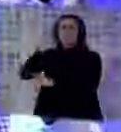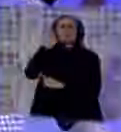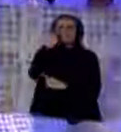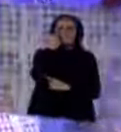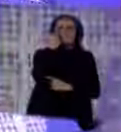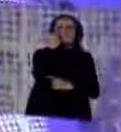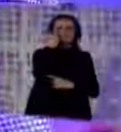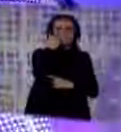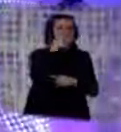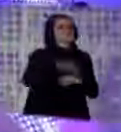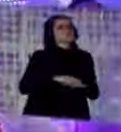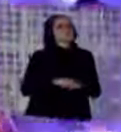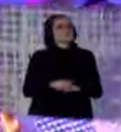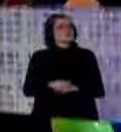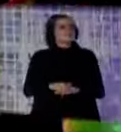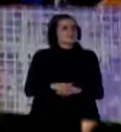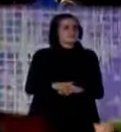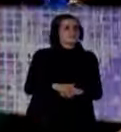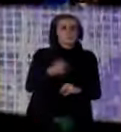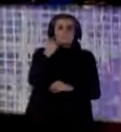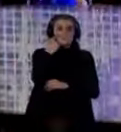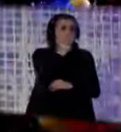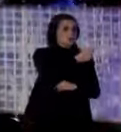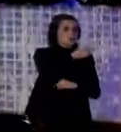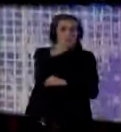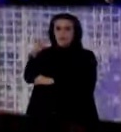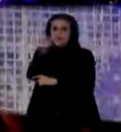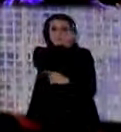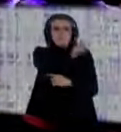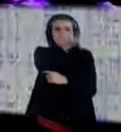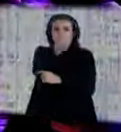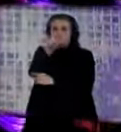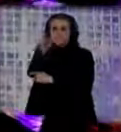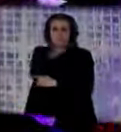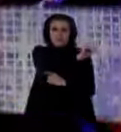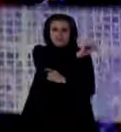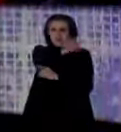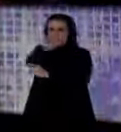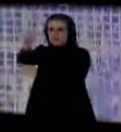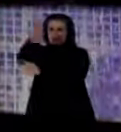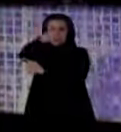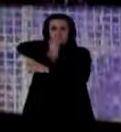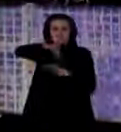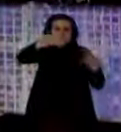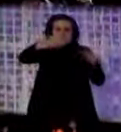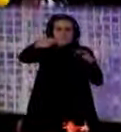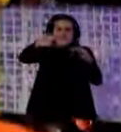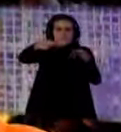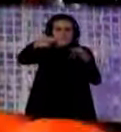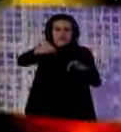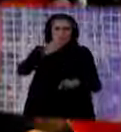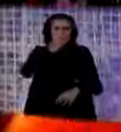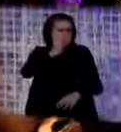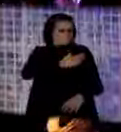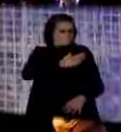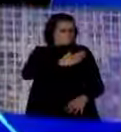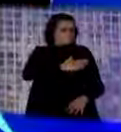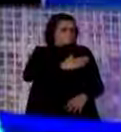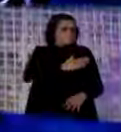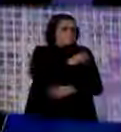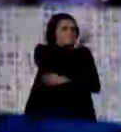a enterarte miras personas que tienes enfrente son todas Humildes todas buena